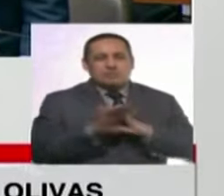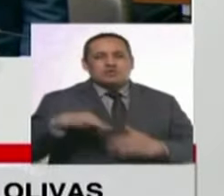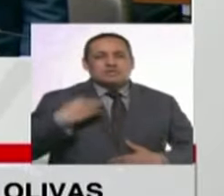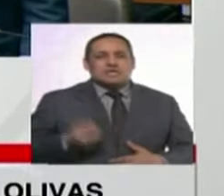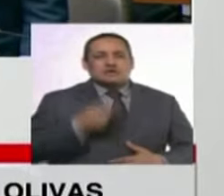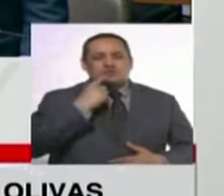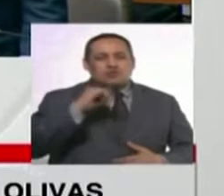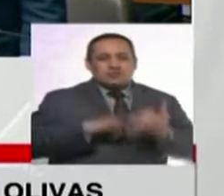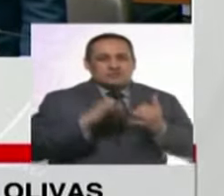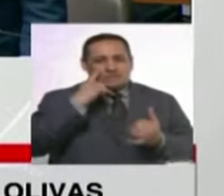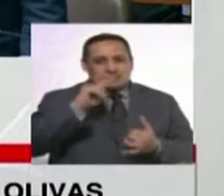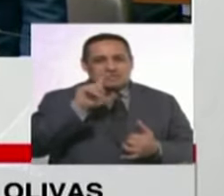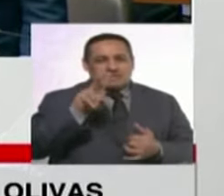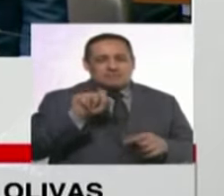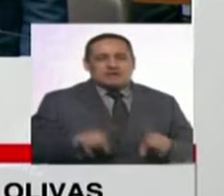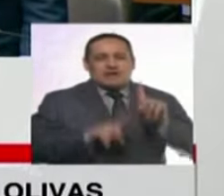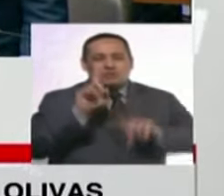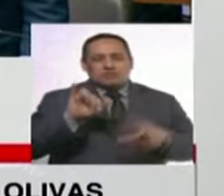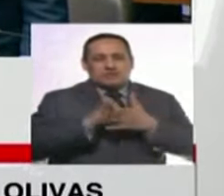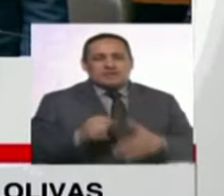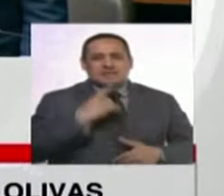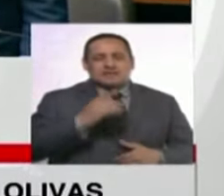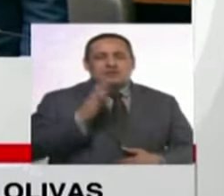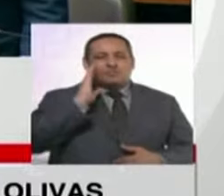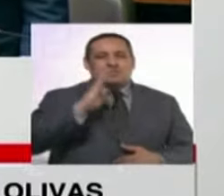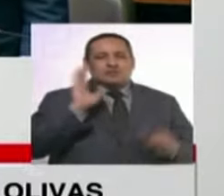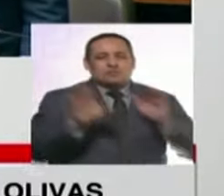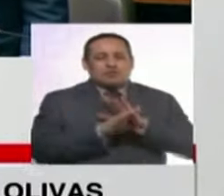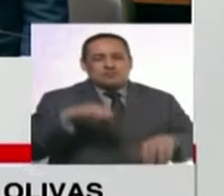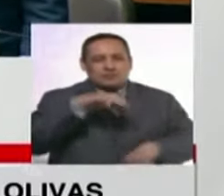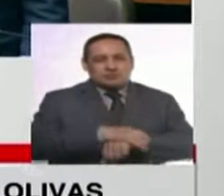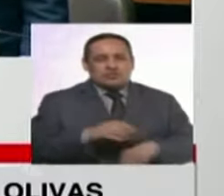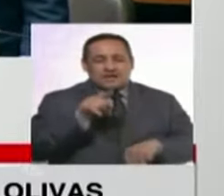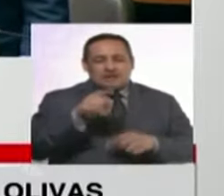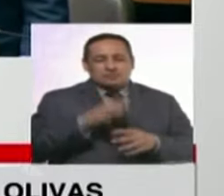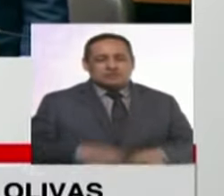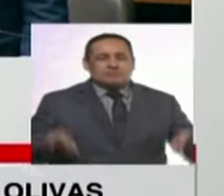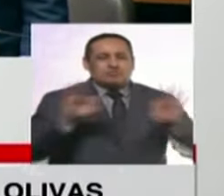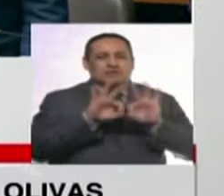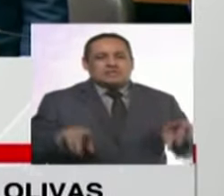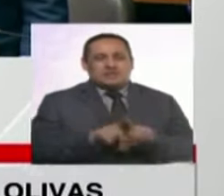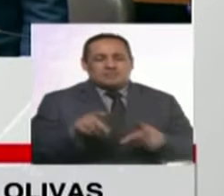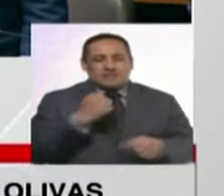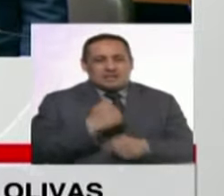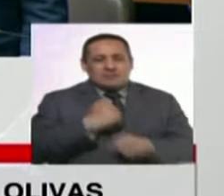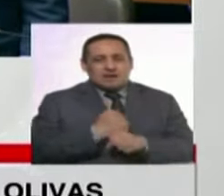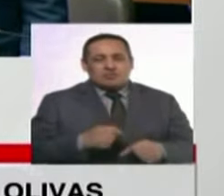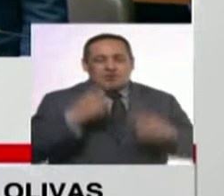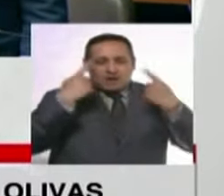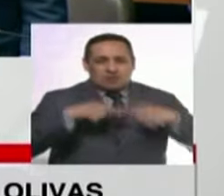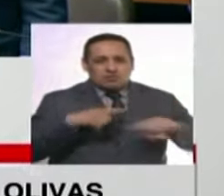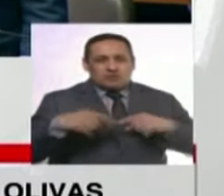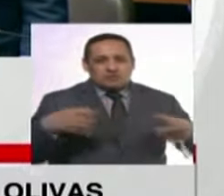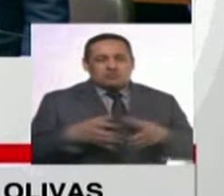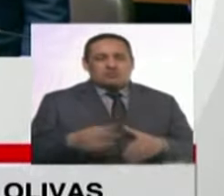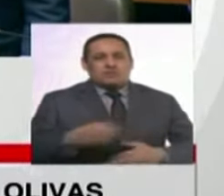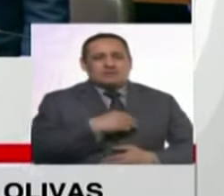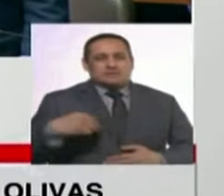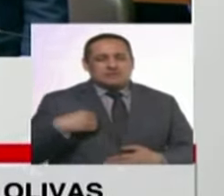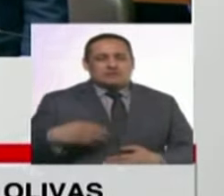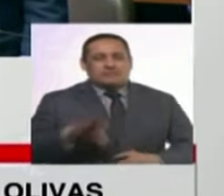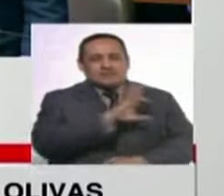Juan Francisco Silva o aquellos que están con mandato de detención eso es fundamental ese trabajo coordinado entre el Ministerio